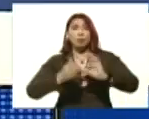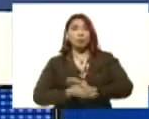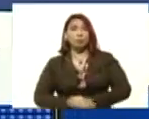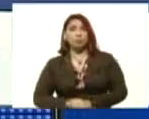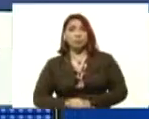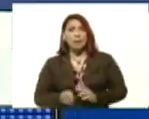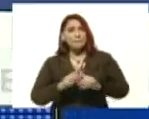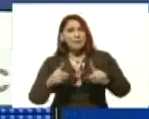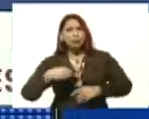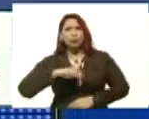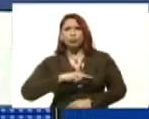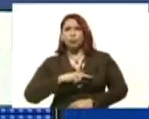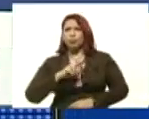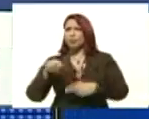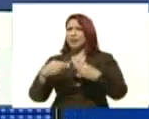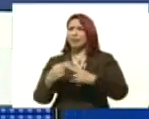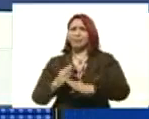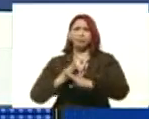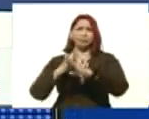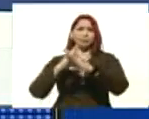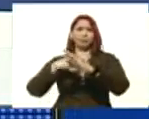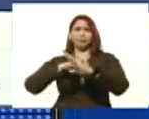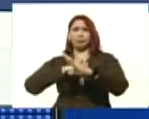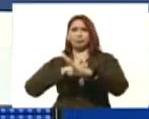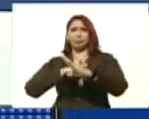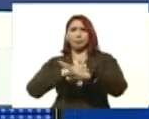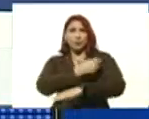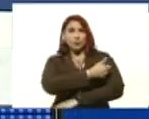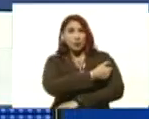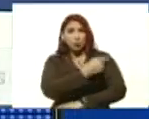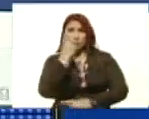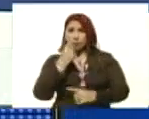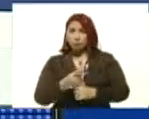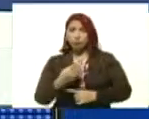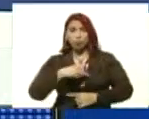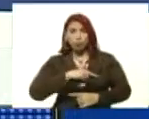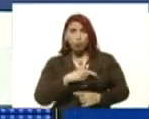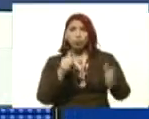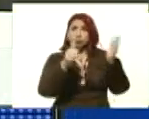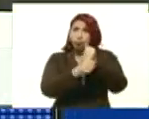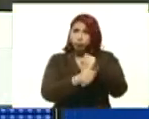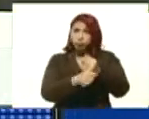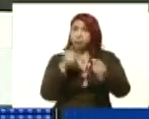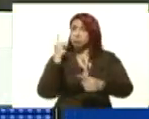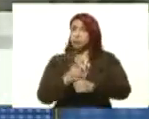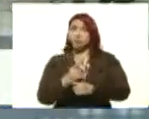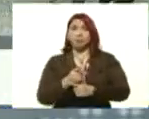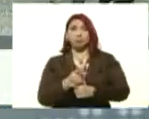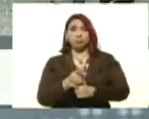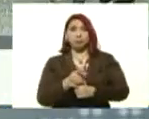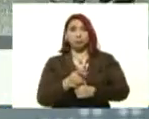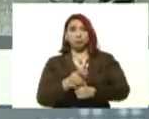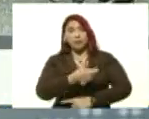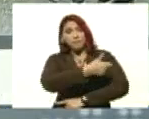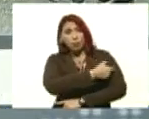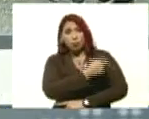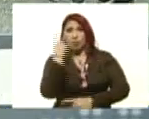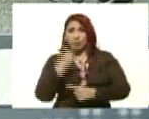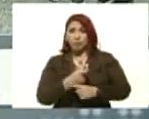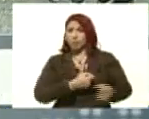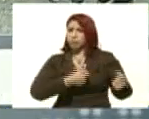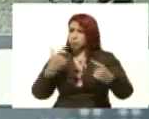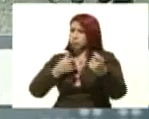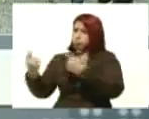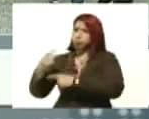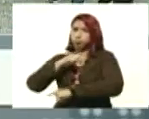Pero a nosotros nadie nos va a detener. Las vacunas, dijimos, las conseguimos y las vacunas están